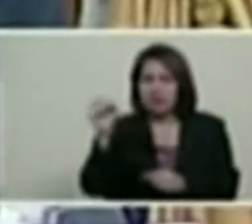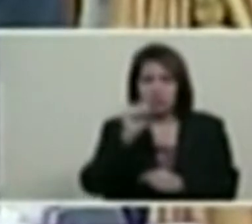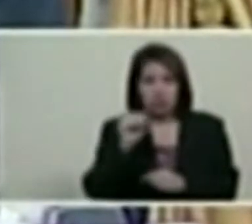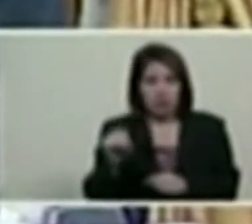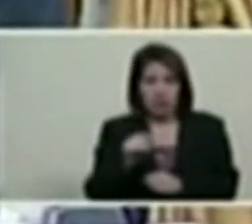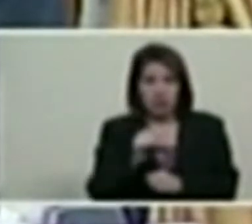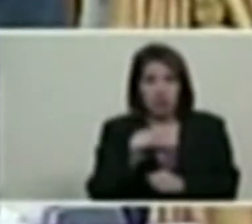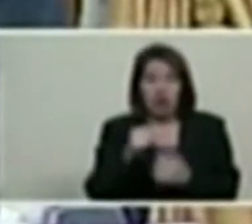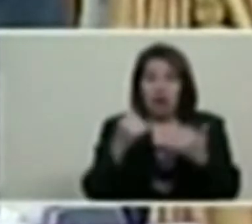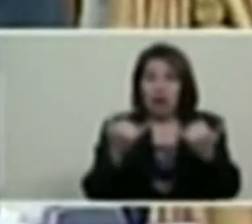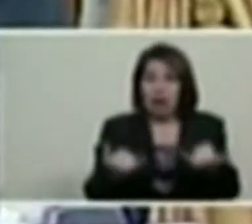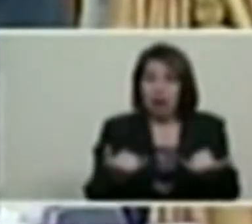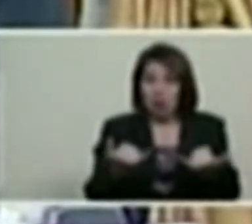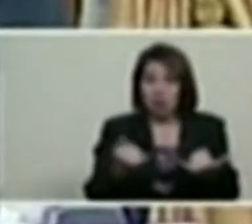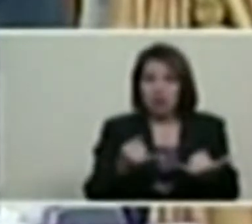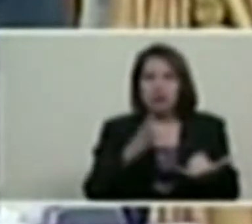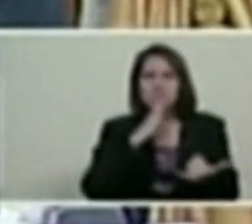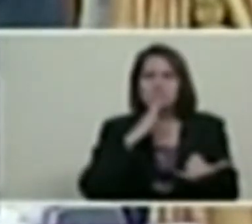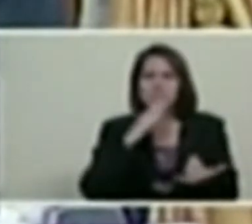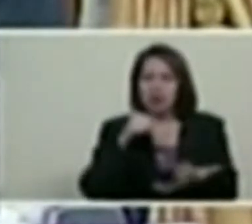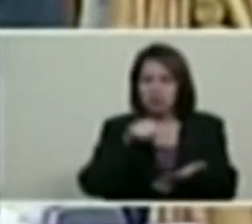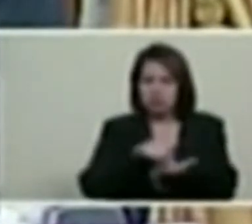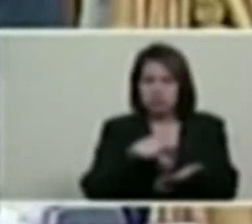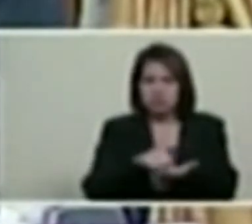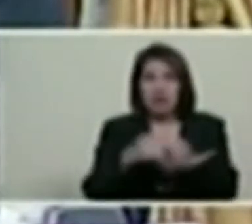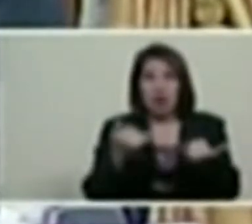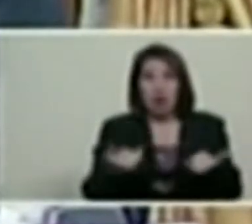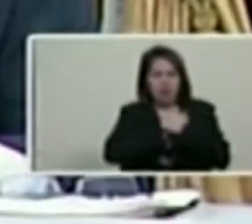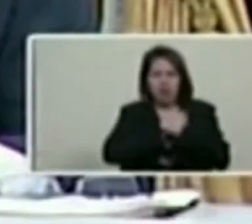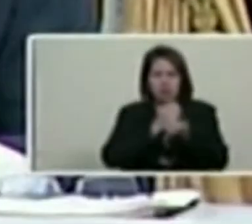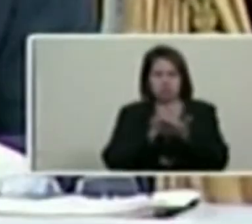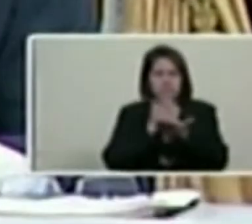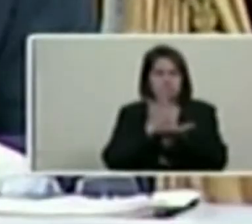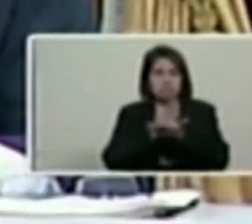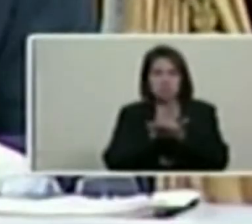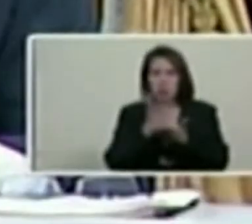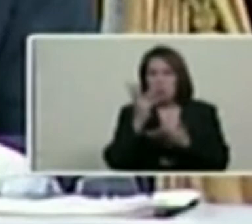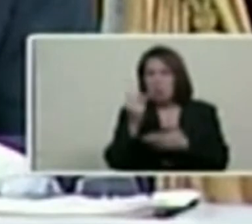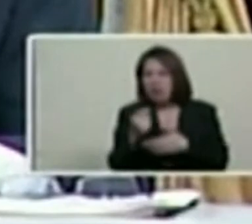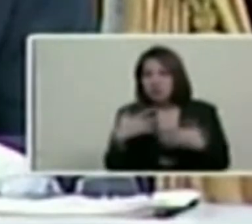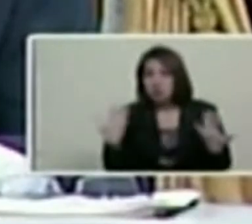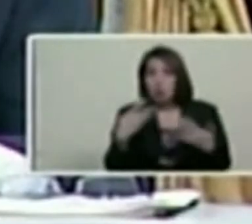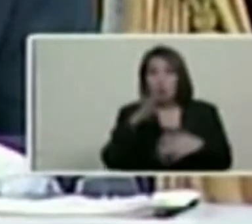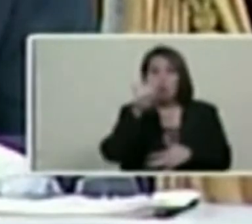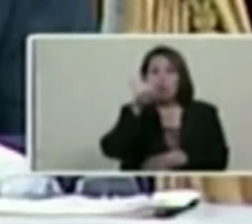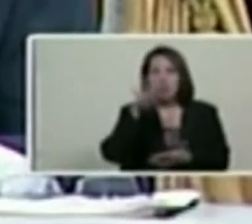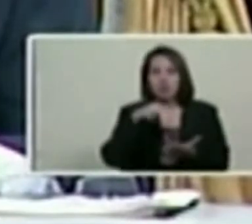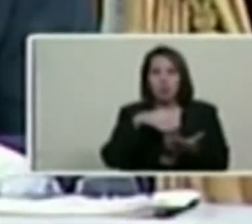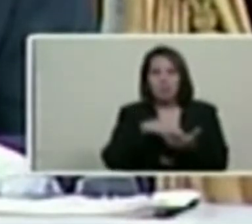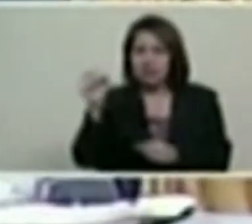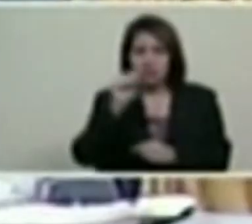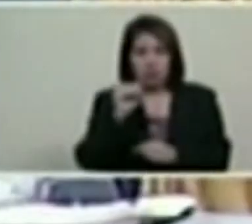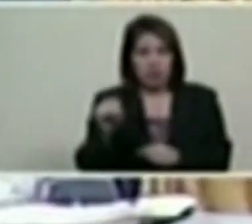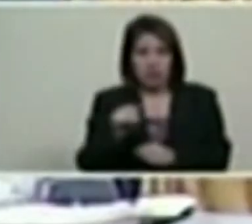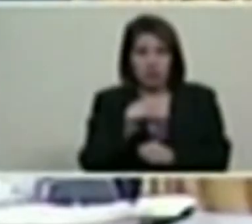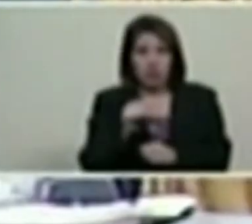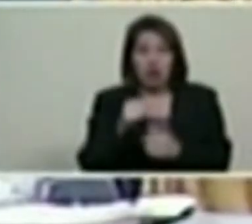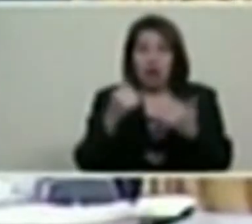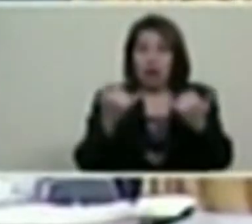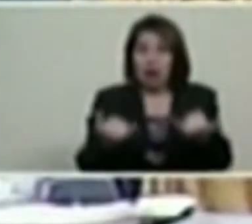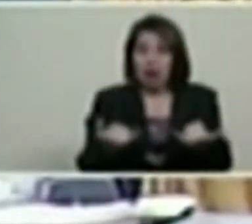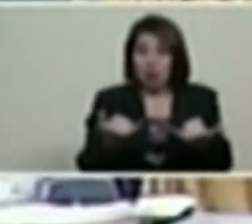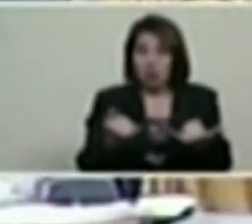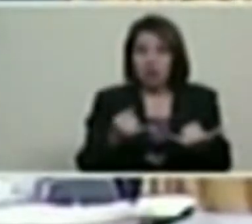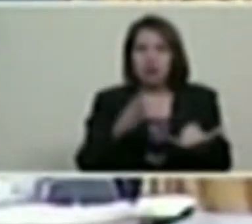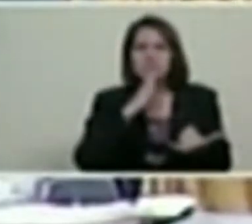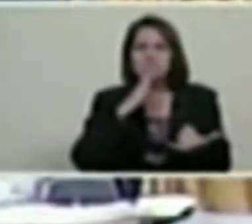financieras de eeuu pero que aún no es transferible maduro llevó el jueves el valor del petró en dólares vamos a colocar